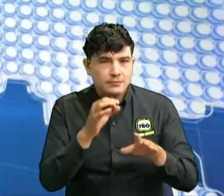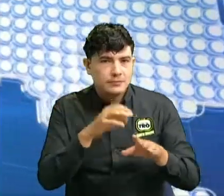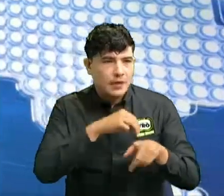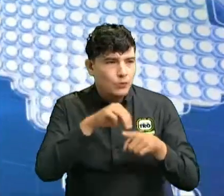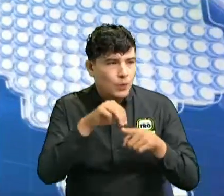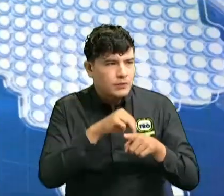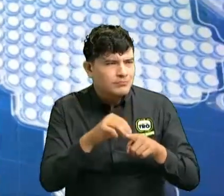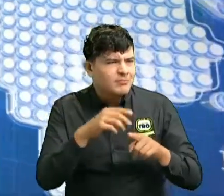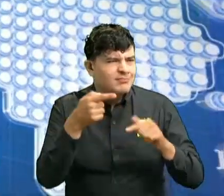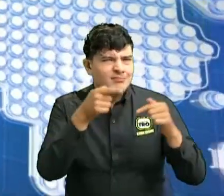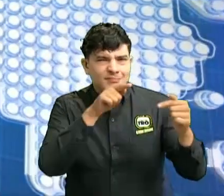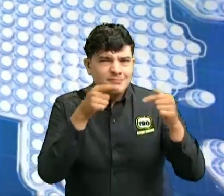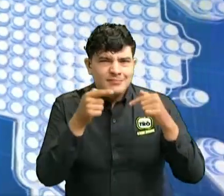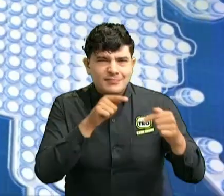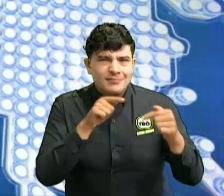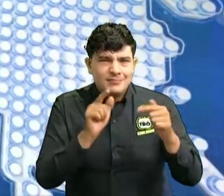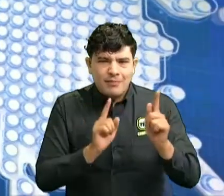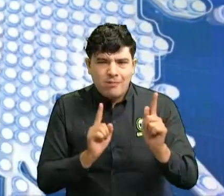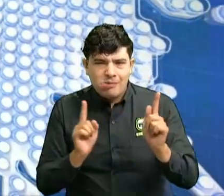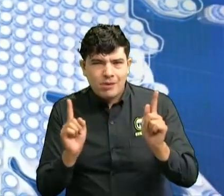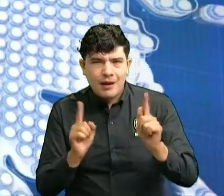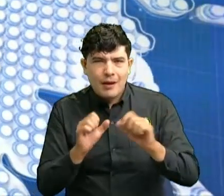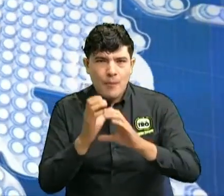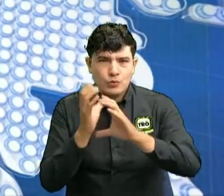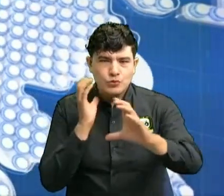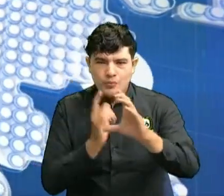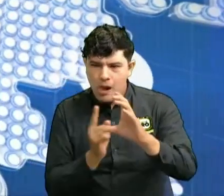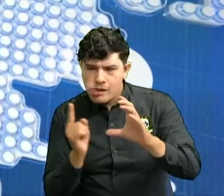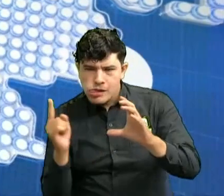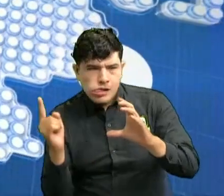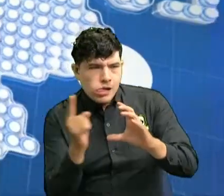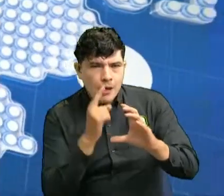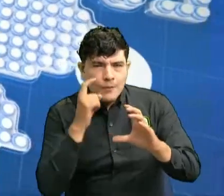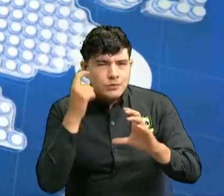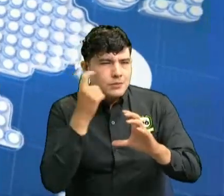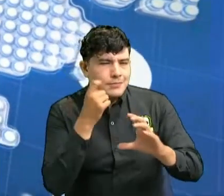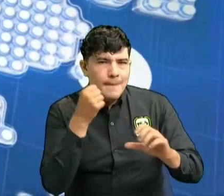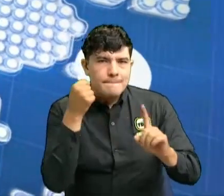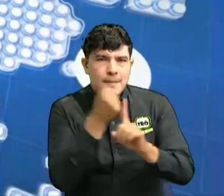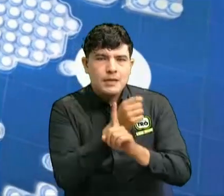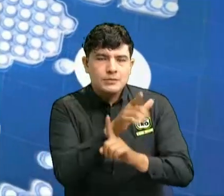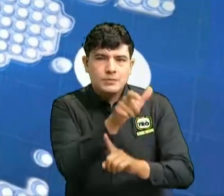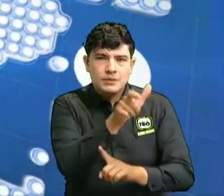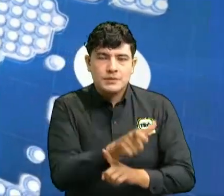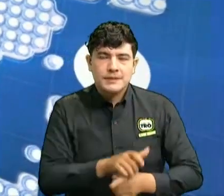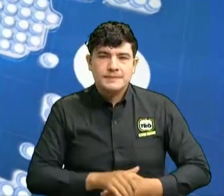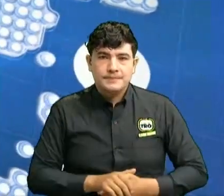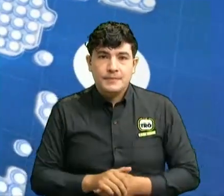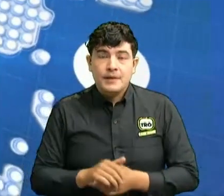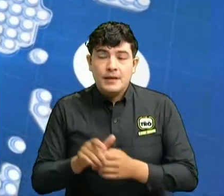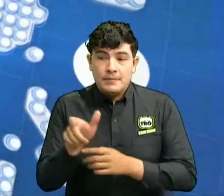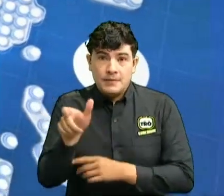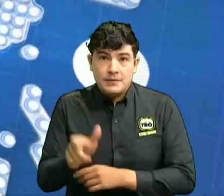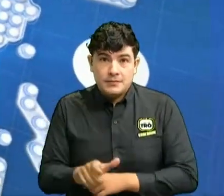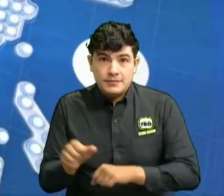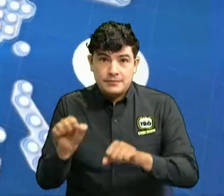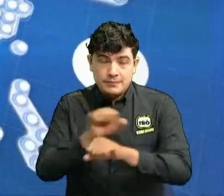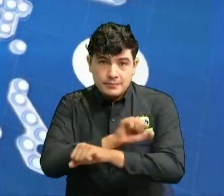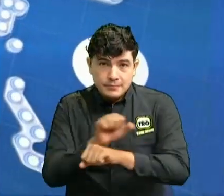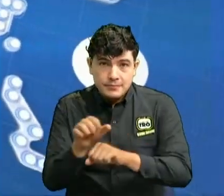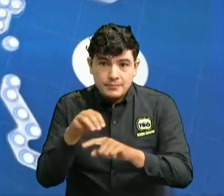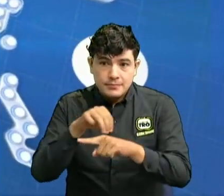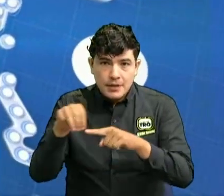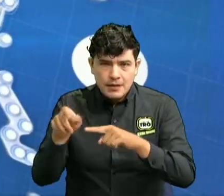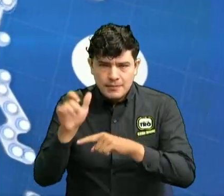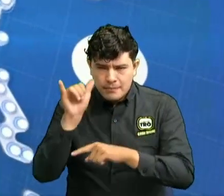camina hacia la ventana para tratar de golpear al funcionario del Sistema Integrado de Transporte Masivo, quien registra en su celular la agresión.